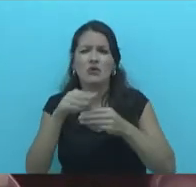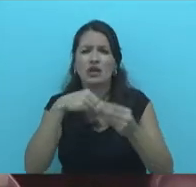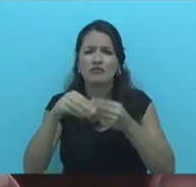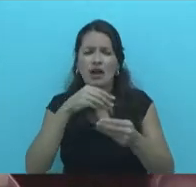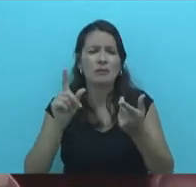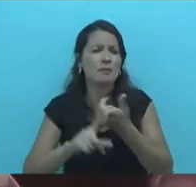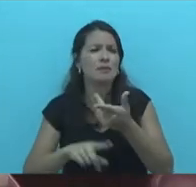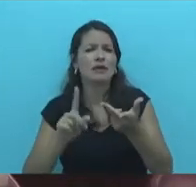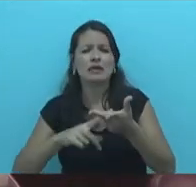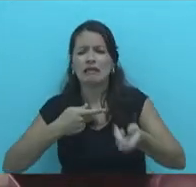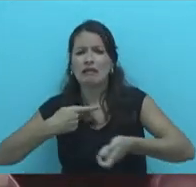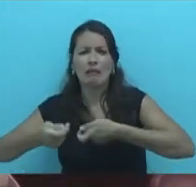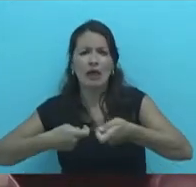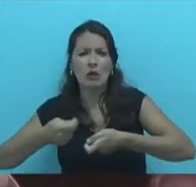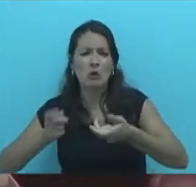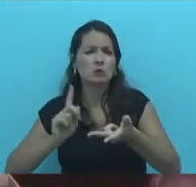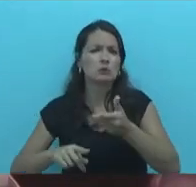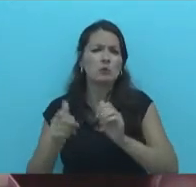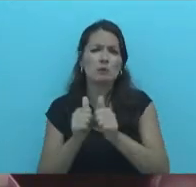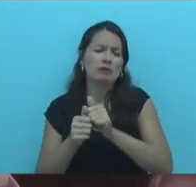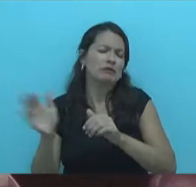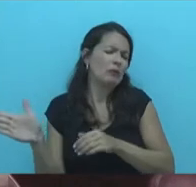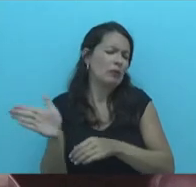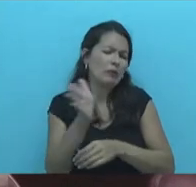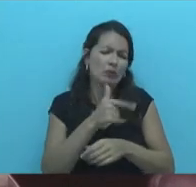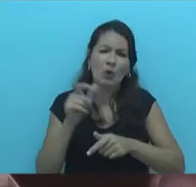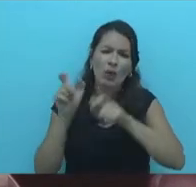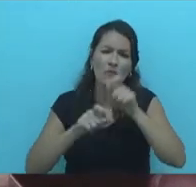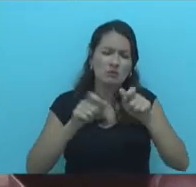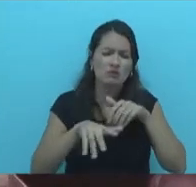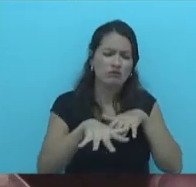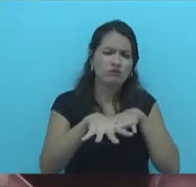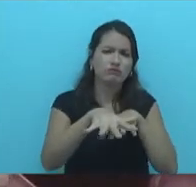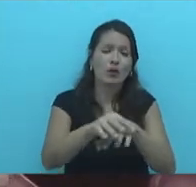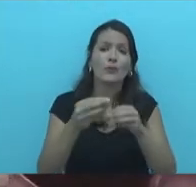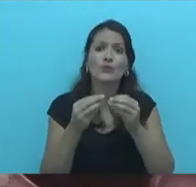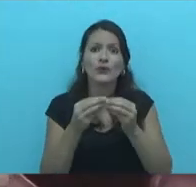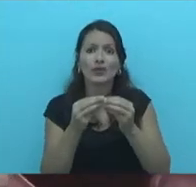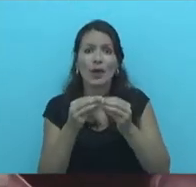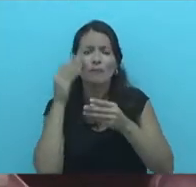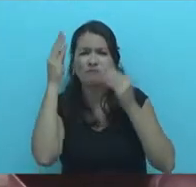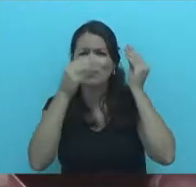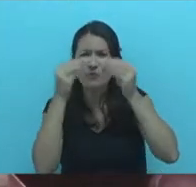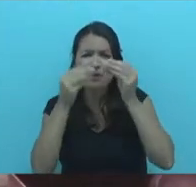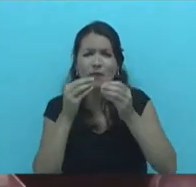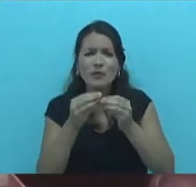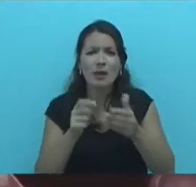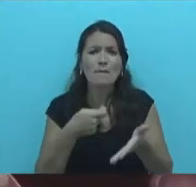Hay una realidad de un modelo económico nacional que golpea fuertemente y en este aspecto de los servicios